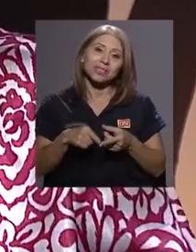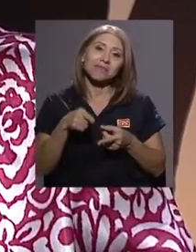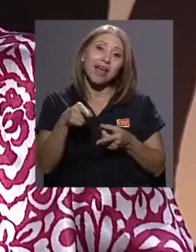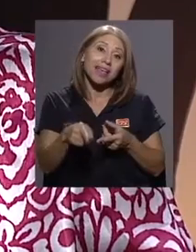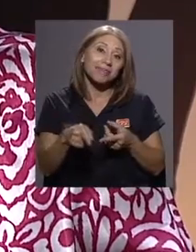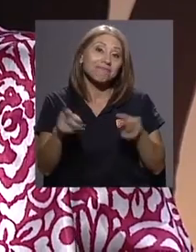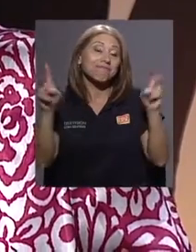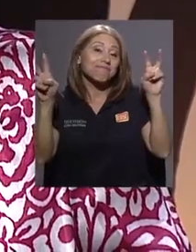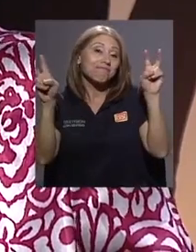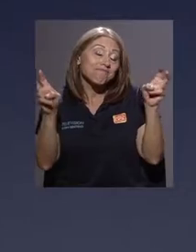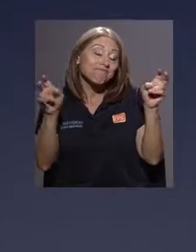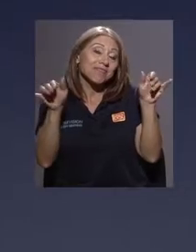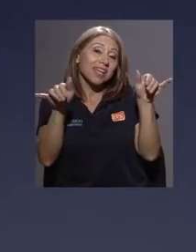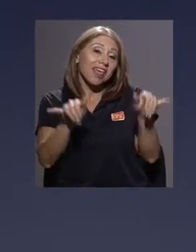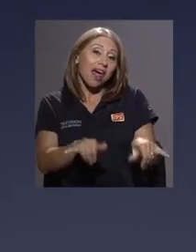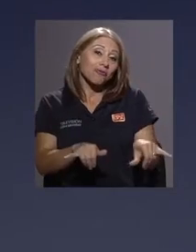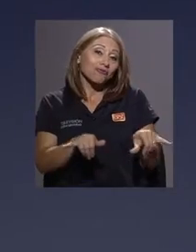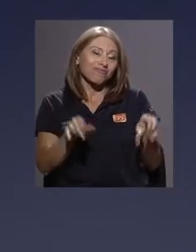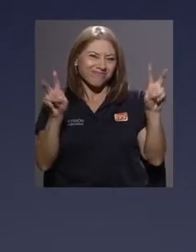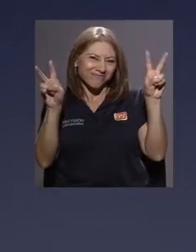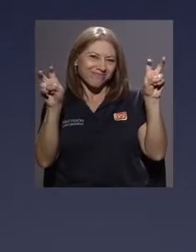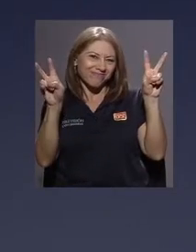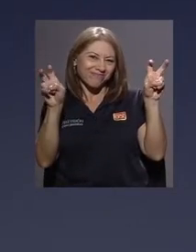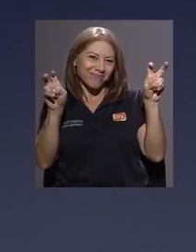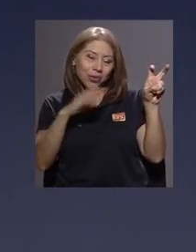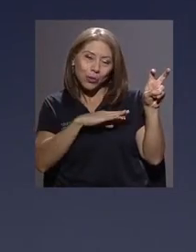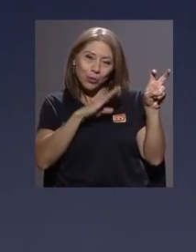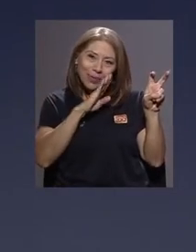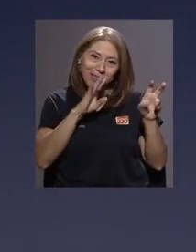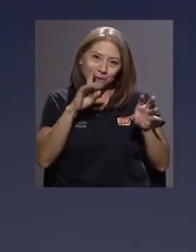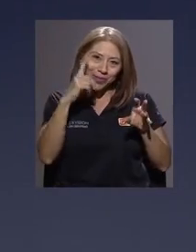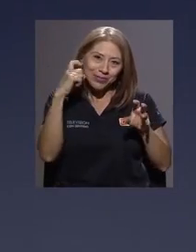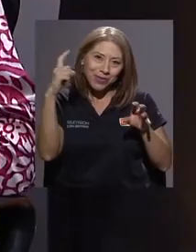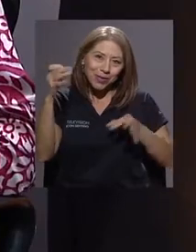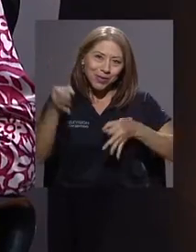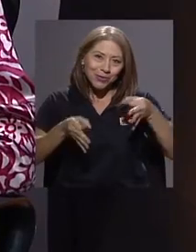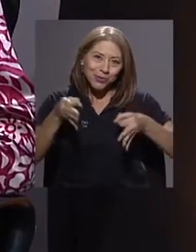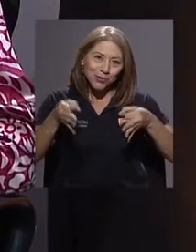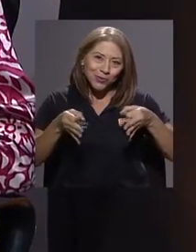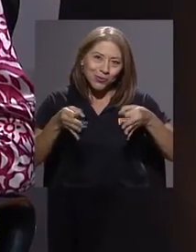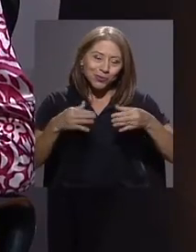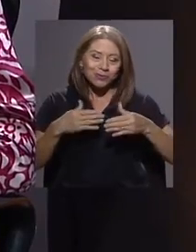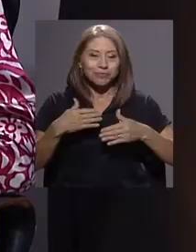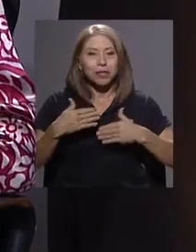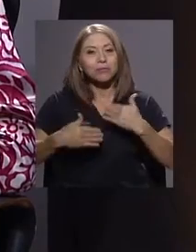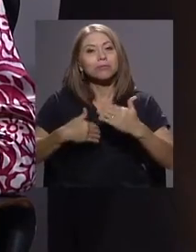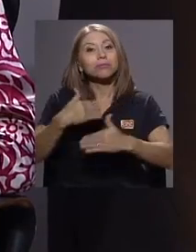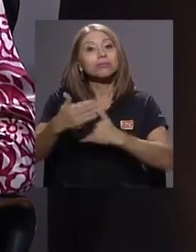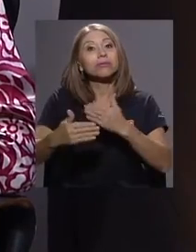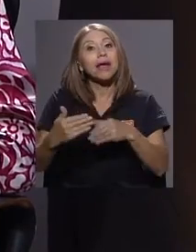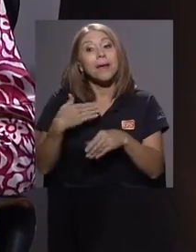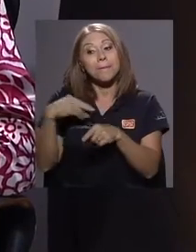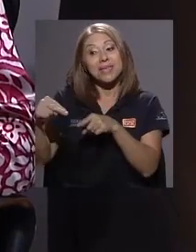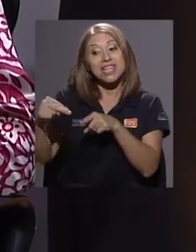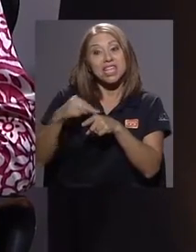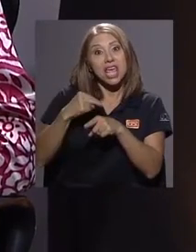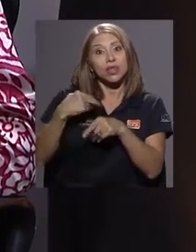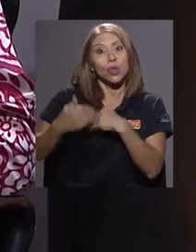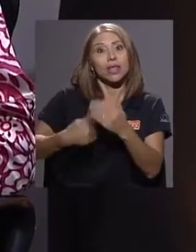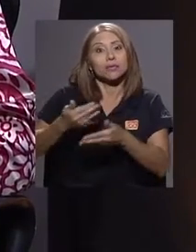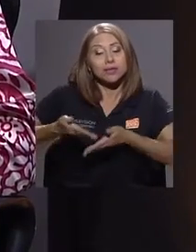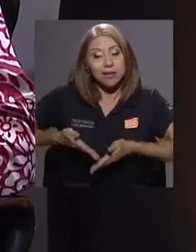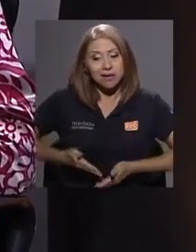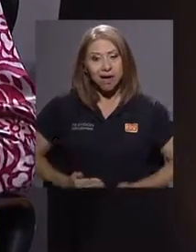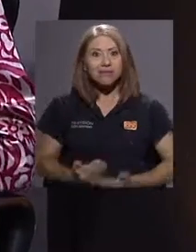el sueño de los justos verdad cuando mi nieto nació entonces y yo dije ay qué